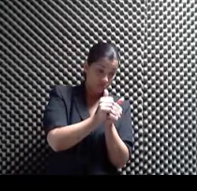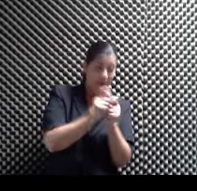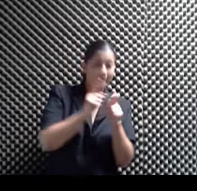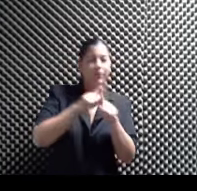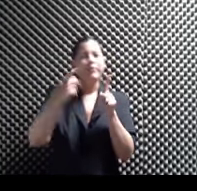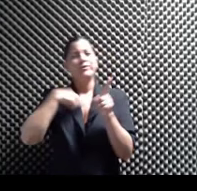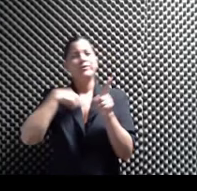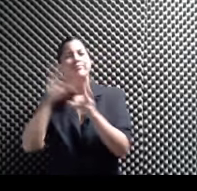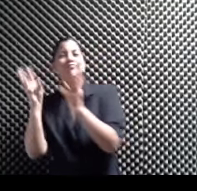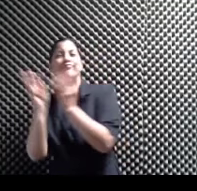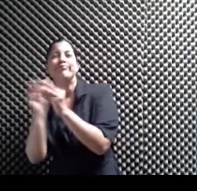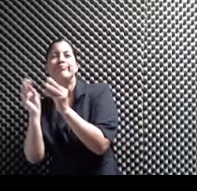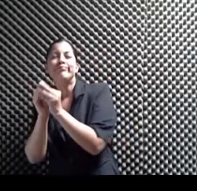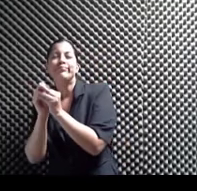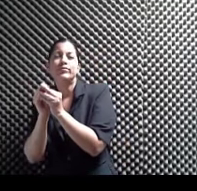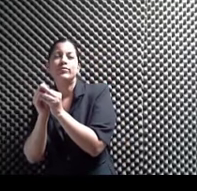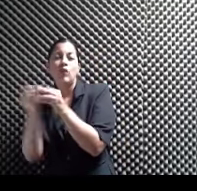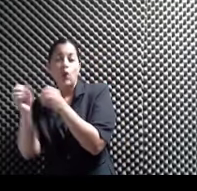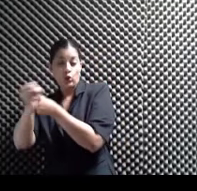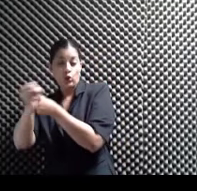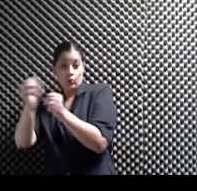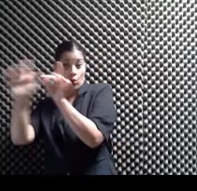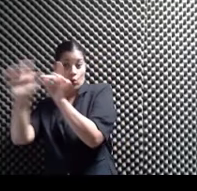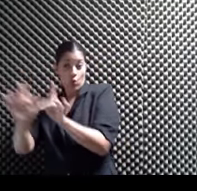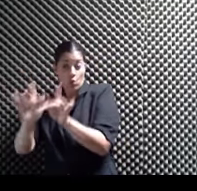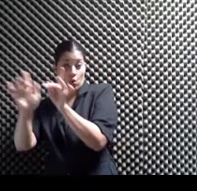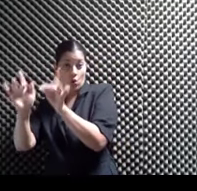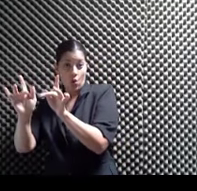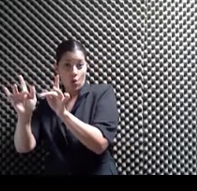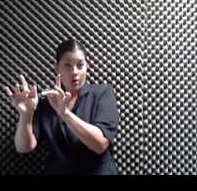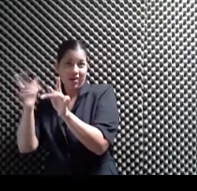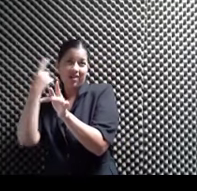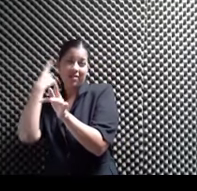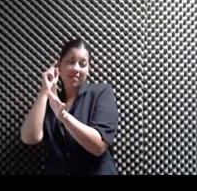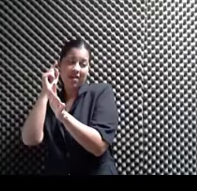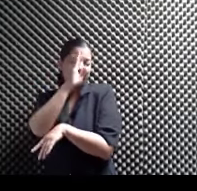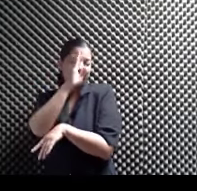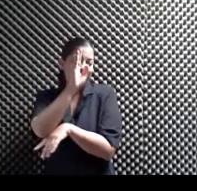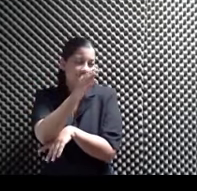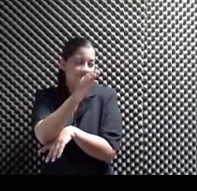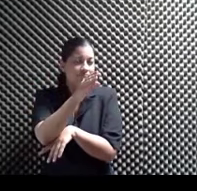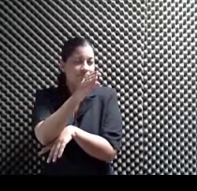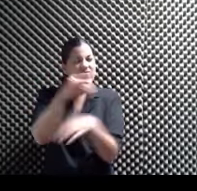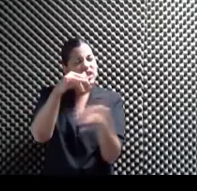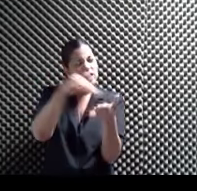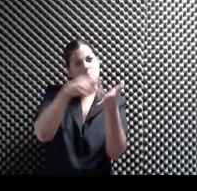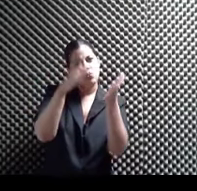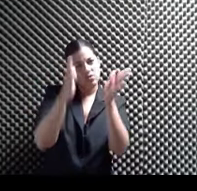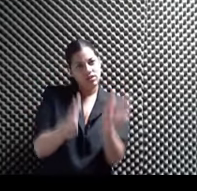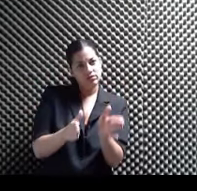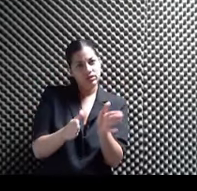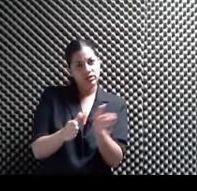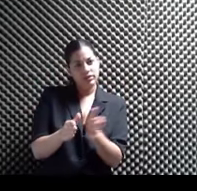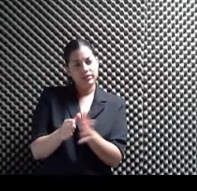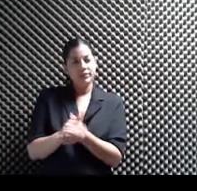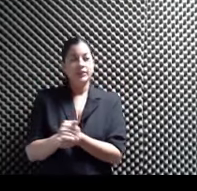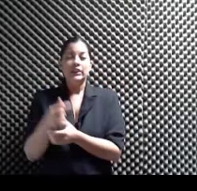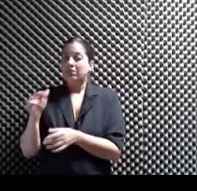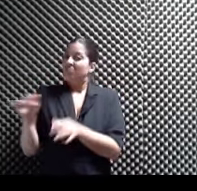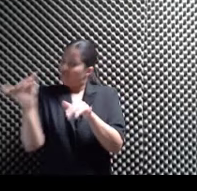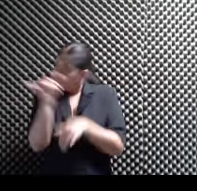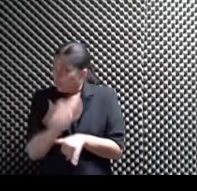estudiantes Graduando del conservatorio Y otra vez Pasó lo mismo Empezamos a tocar Ya sentí como Que hubo química Y hubo el click